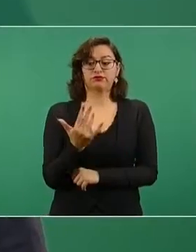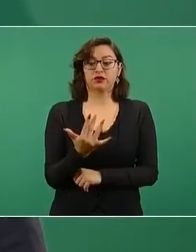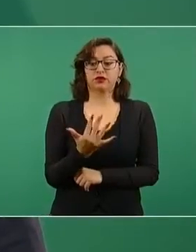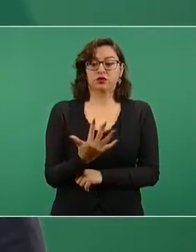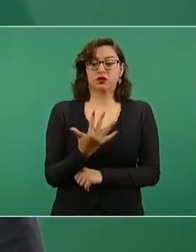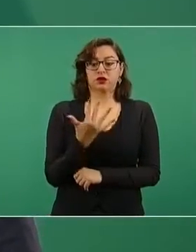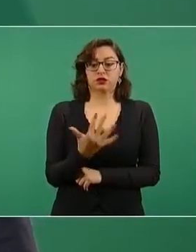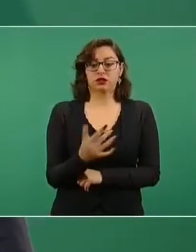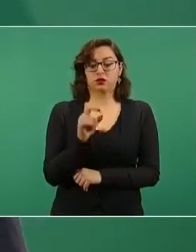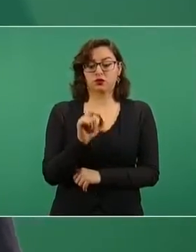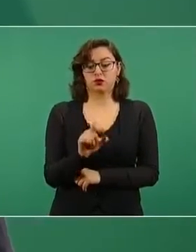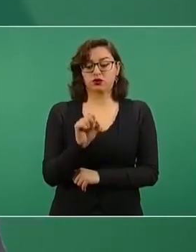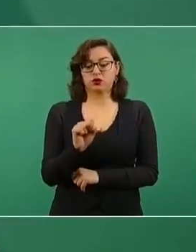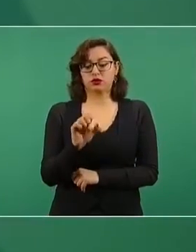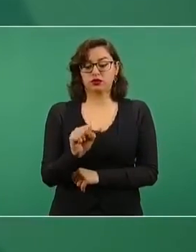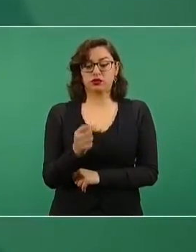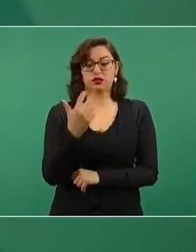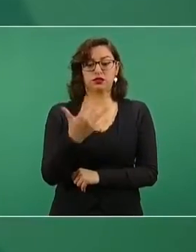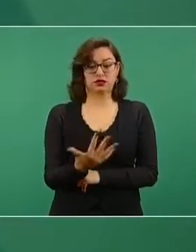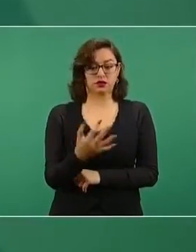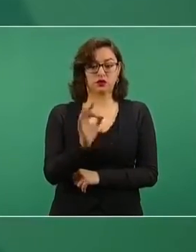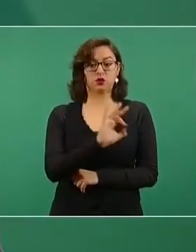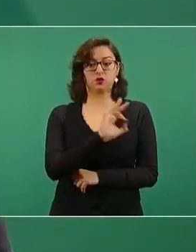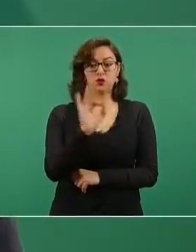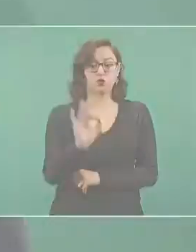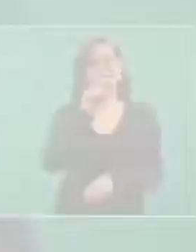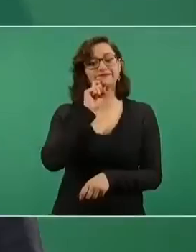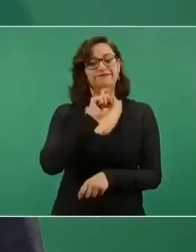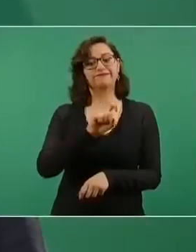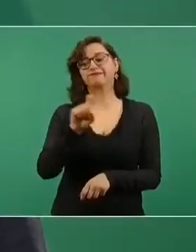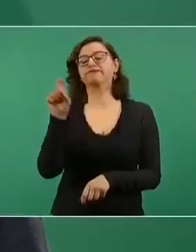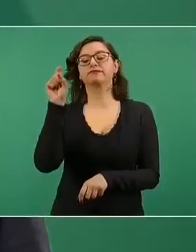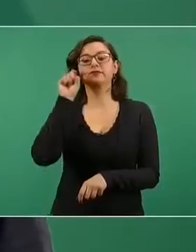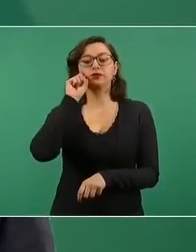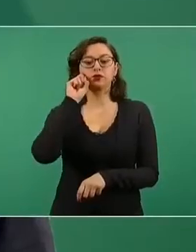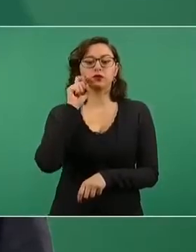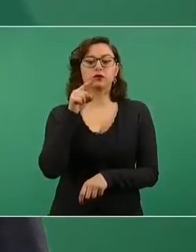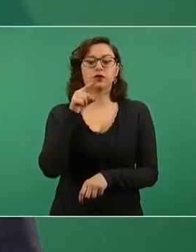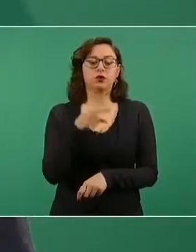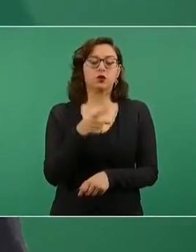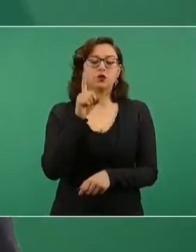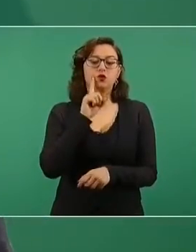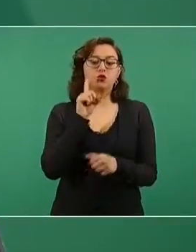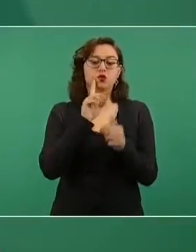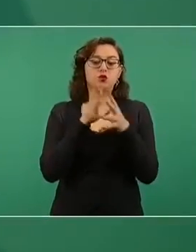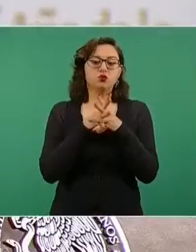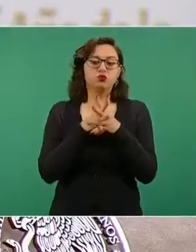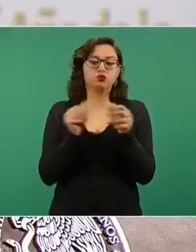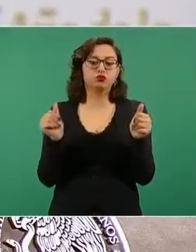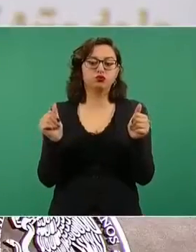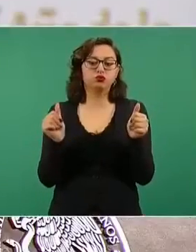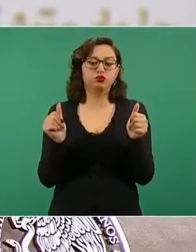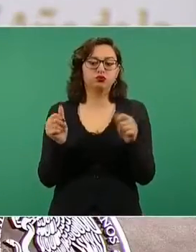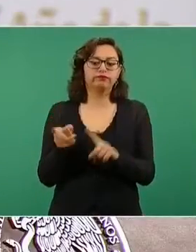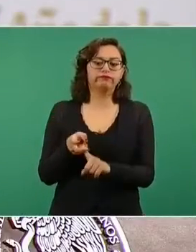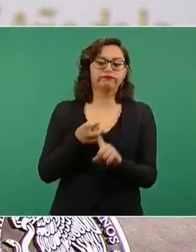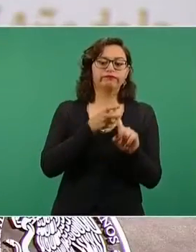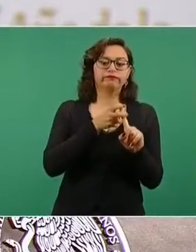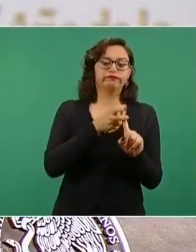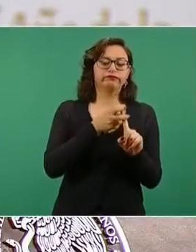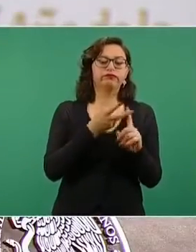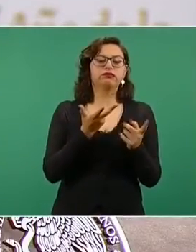.65% de ellas son fundamentalmente entre los 10 y los 19